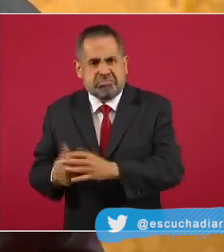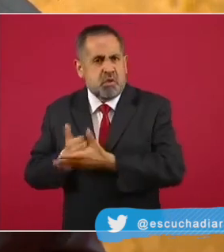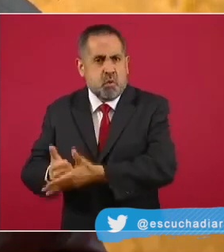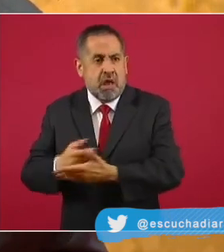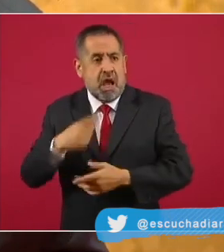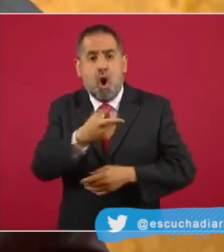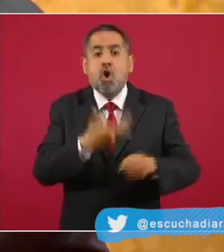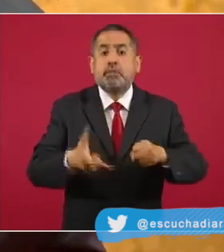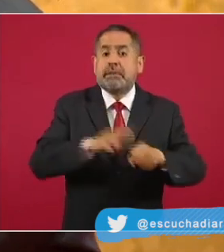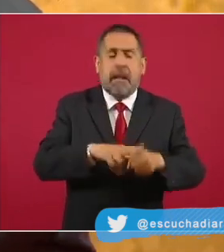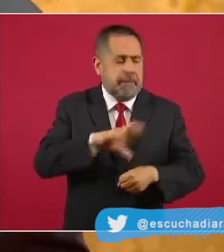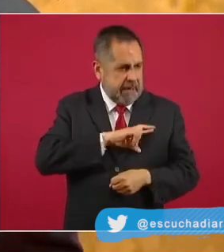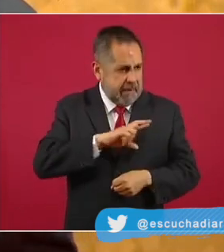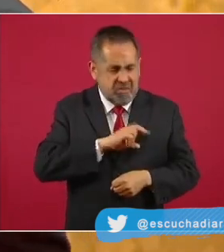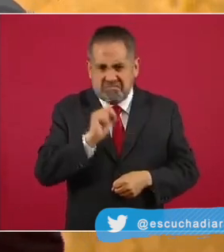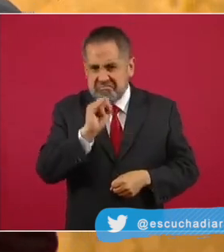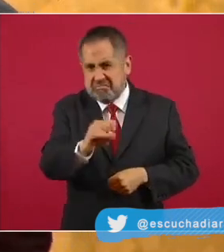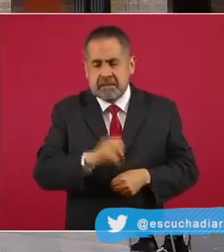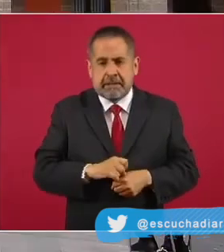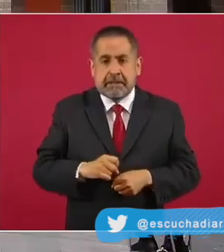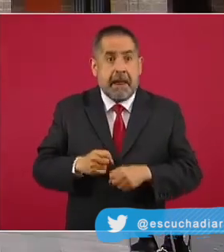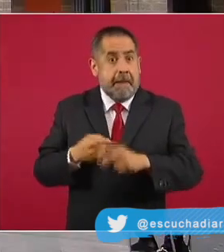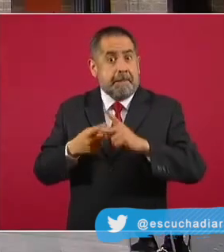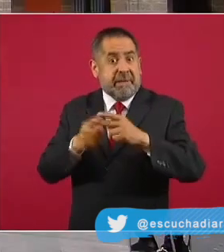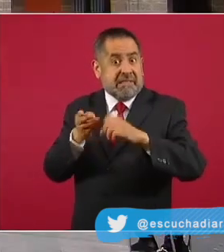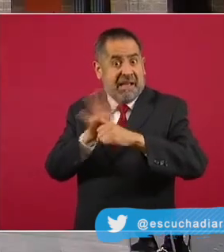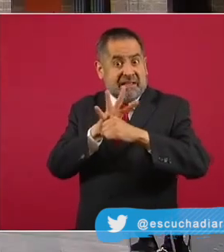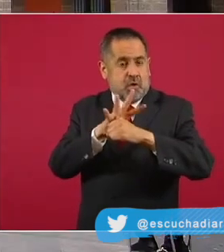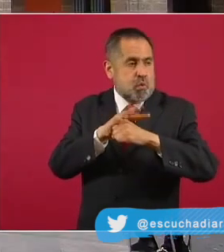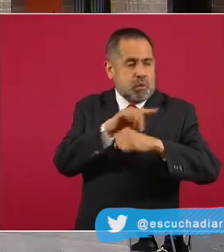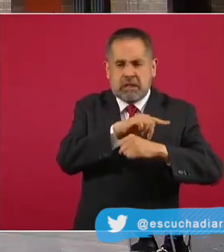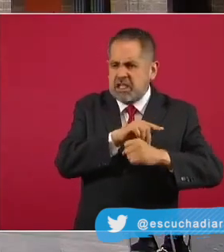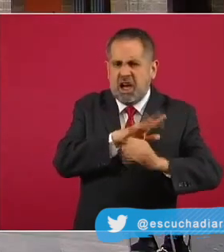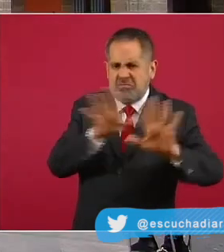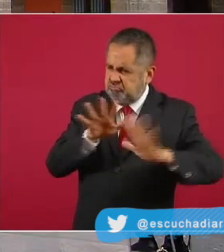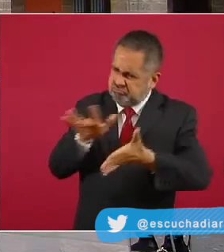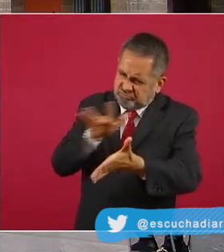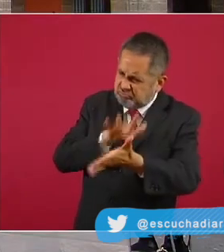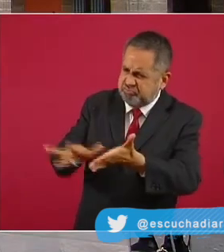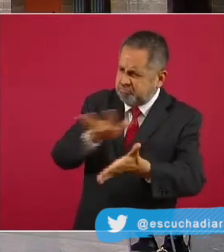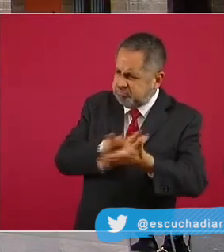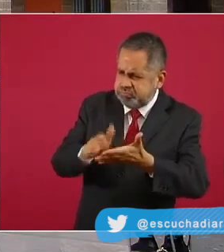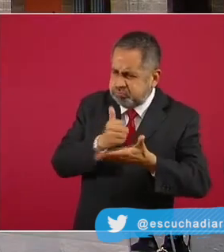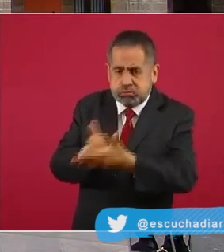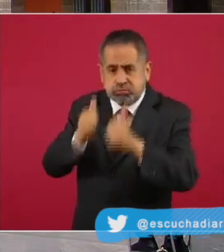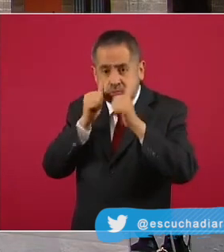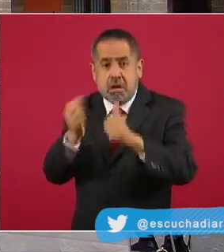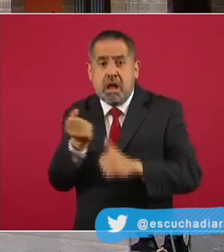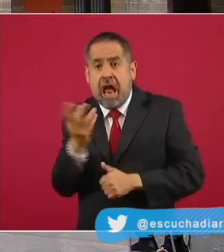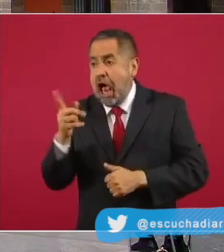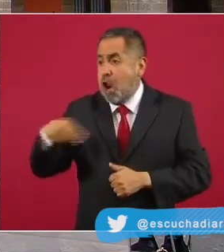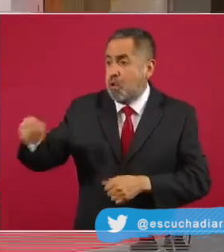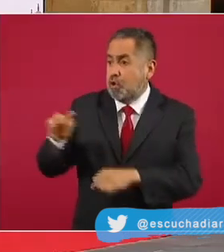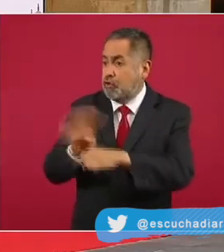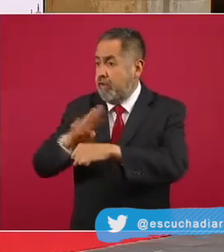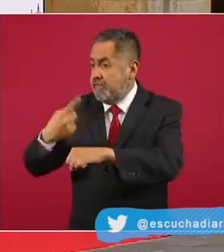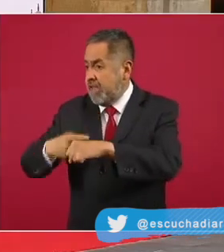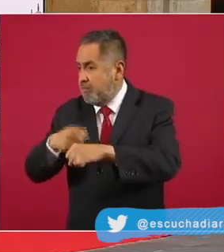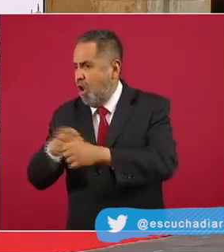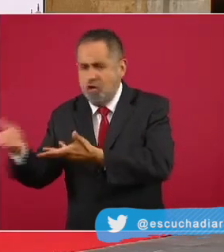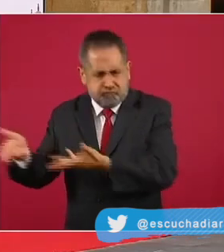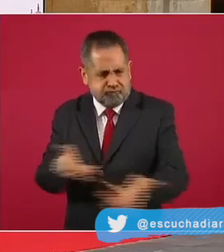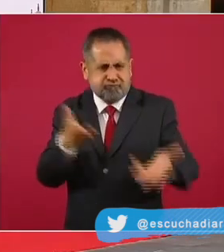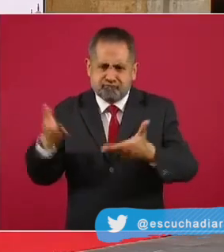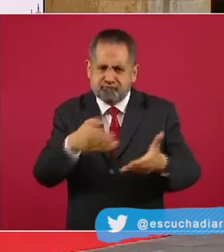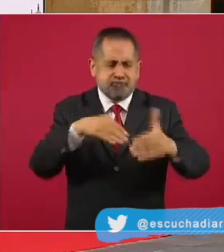privados que desde los primeros días de la pandemia nos están apoyando para atender enfermos de COVID y de